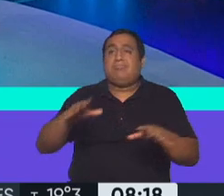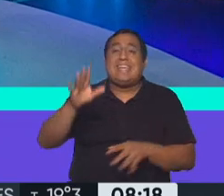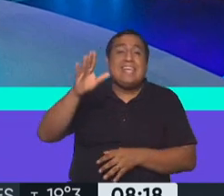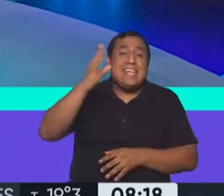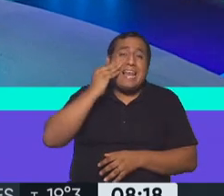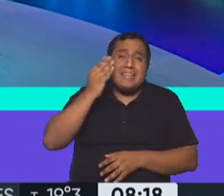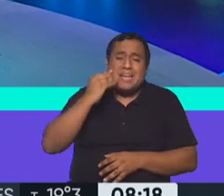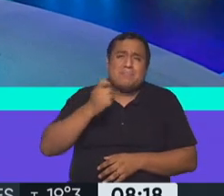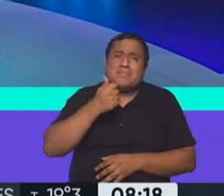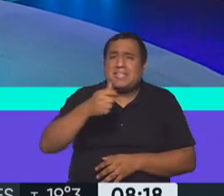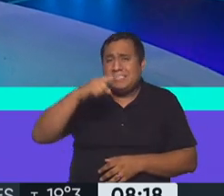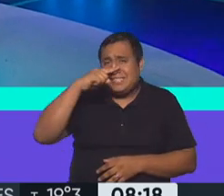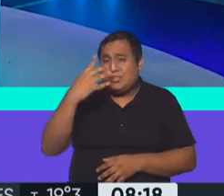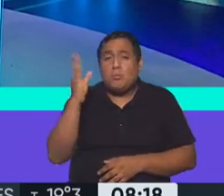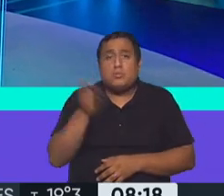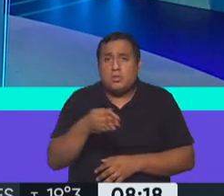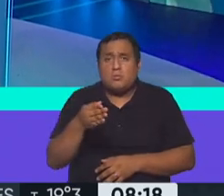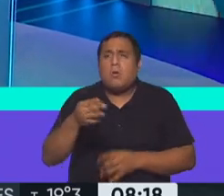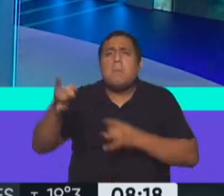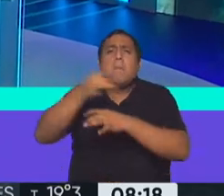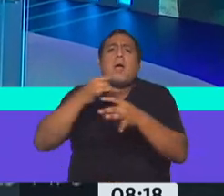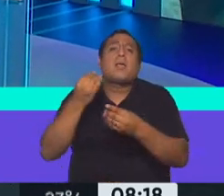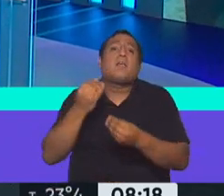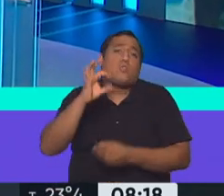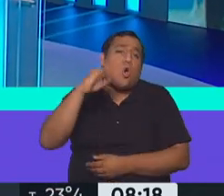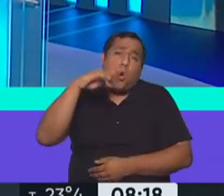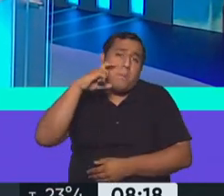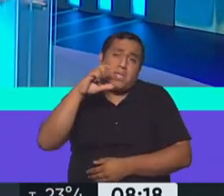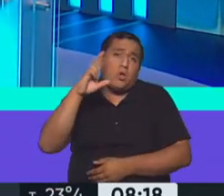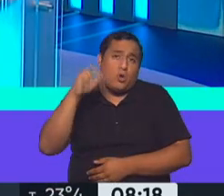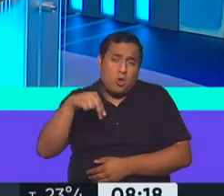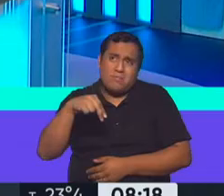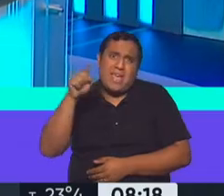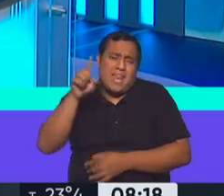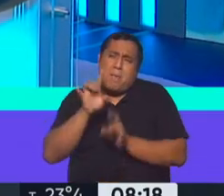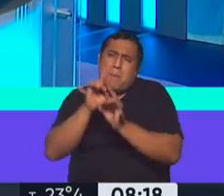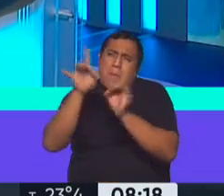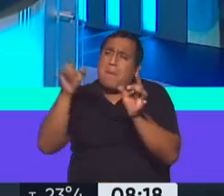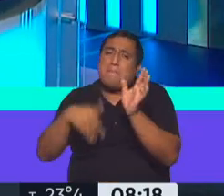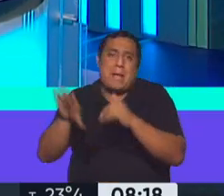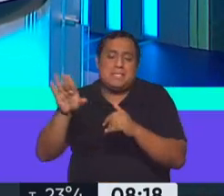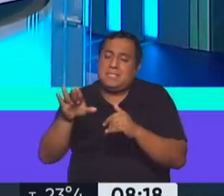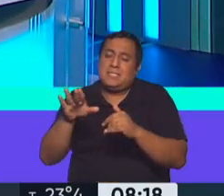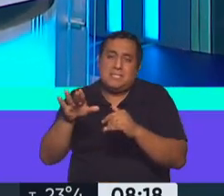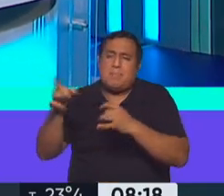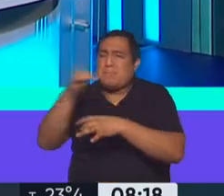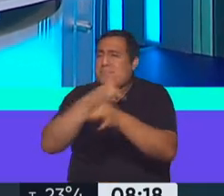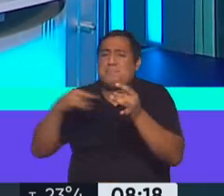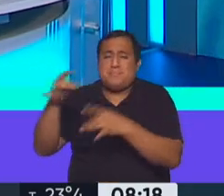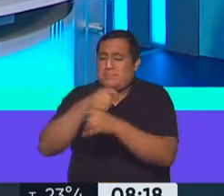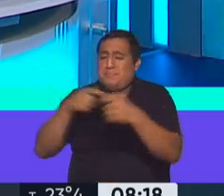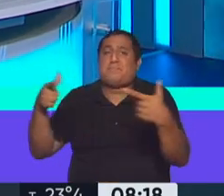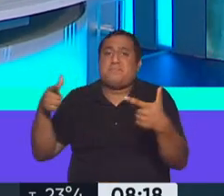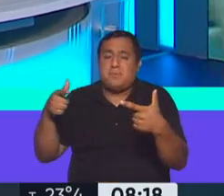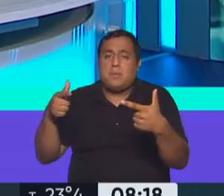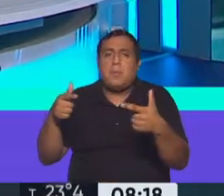casi el 75% de los casos soy eso micro produce muchos casos porque es mucho más transmisible pero hasta ahora lo que se está viendo es esto de